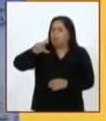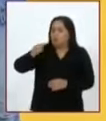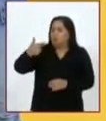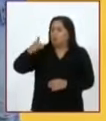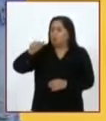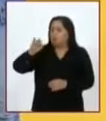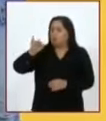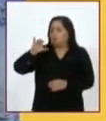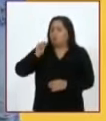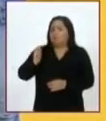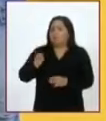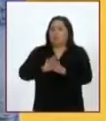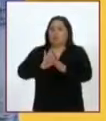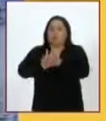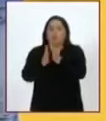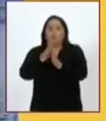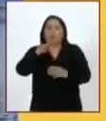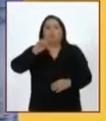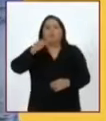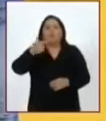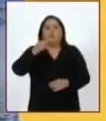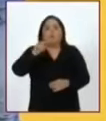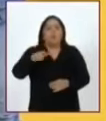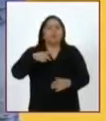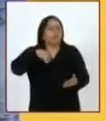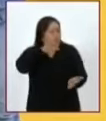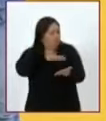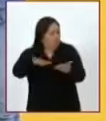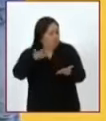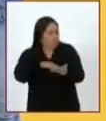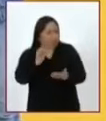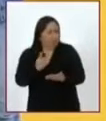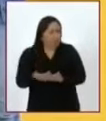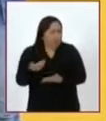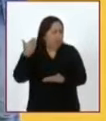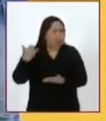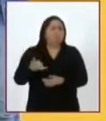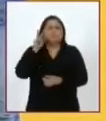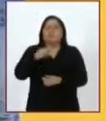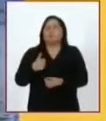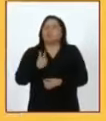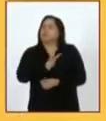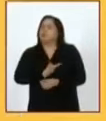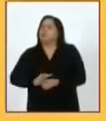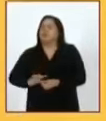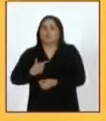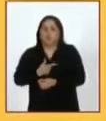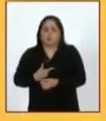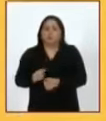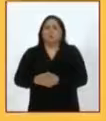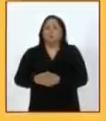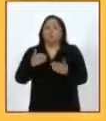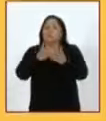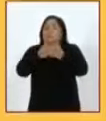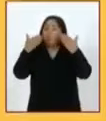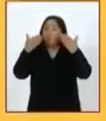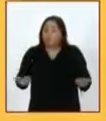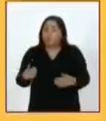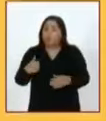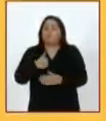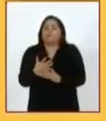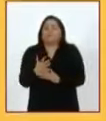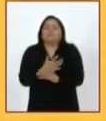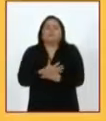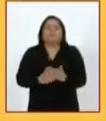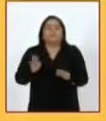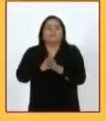de El complot mongol. Yo leí la novela hace poco y me encantó. Ahora me muero de ganas por